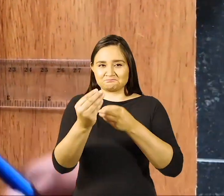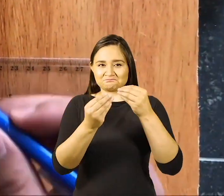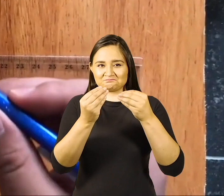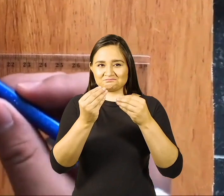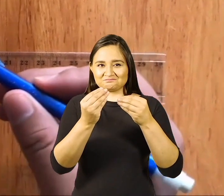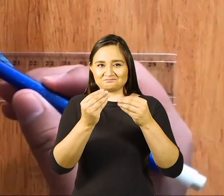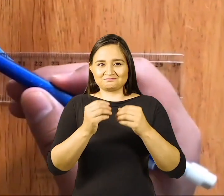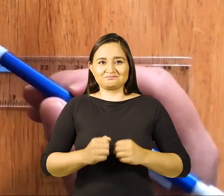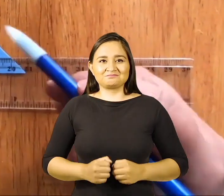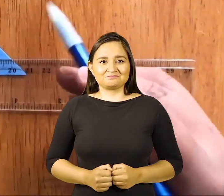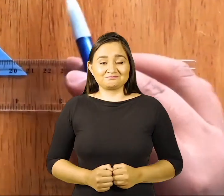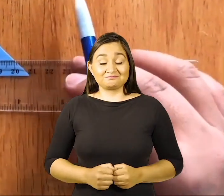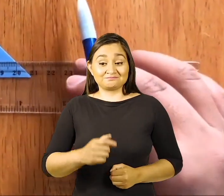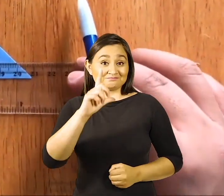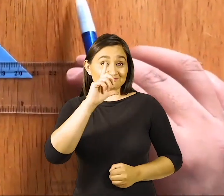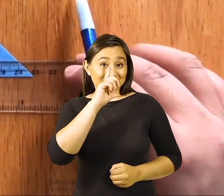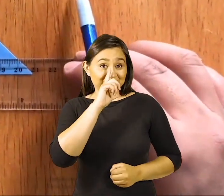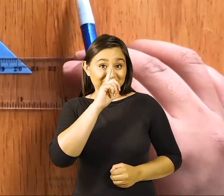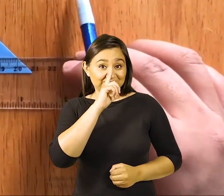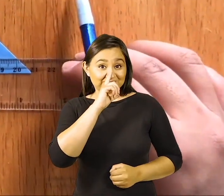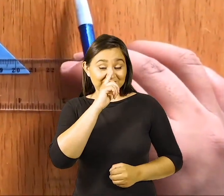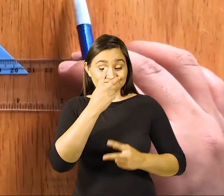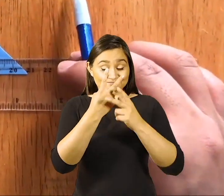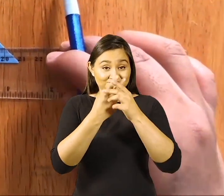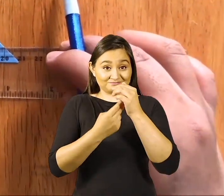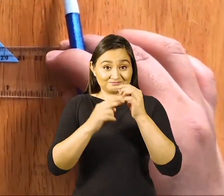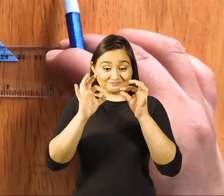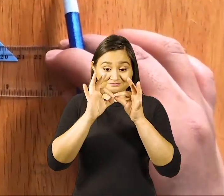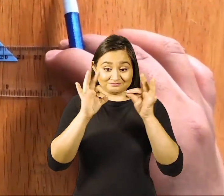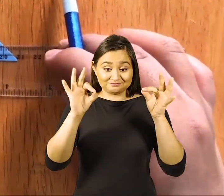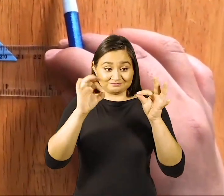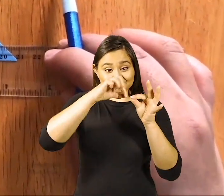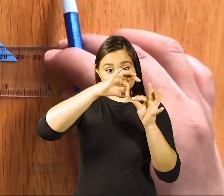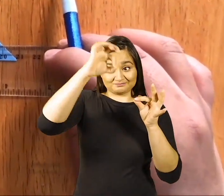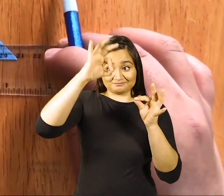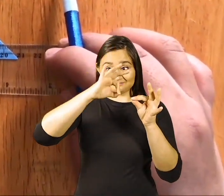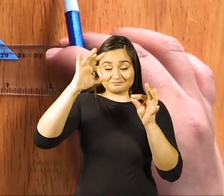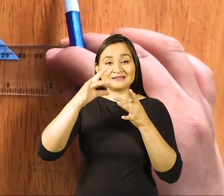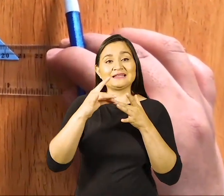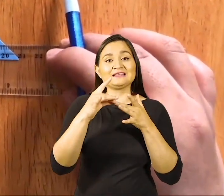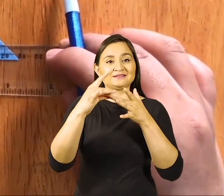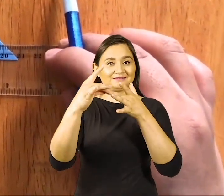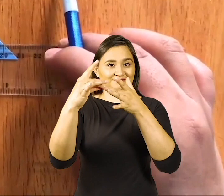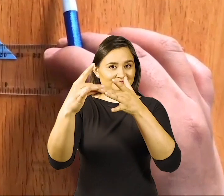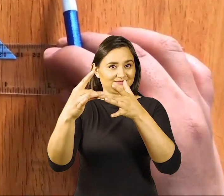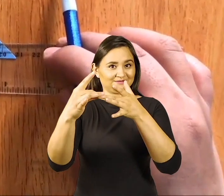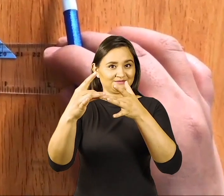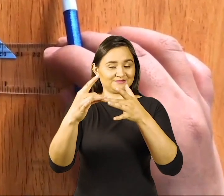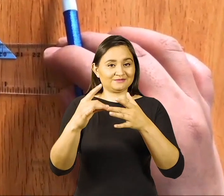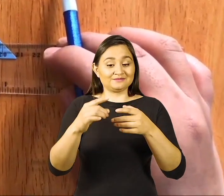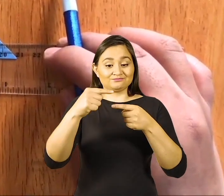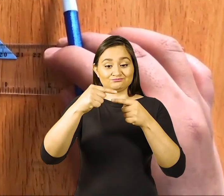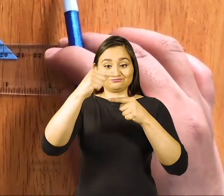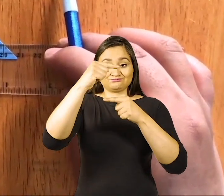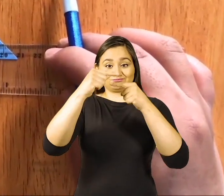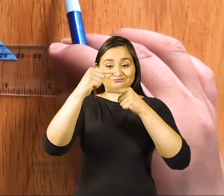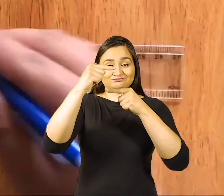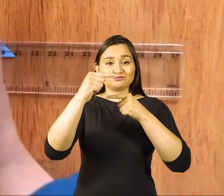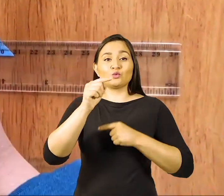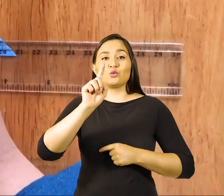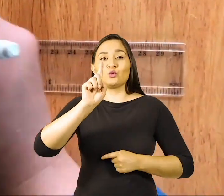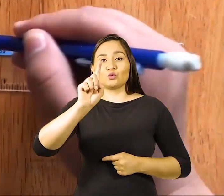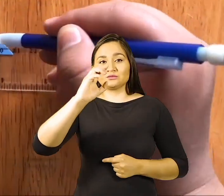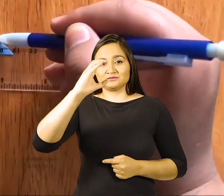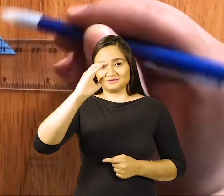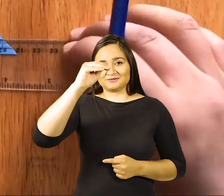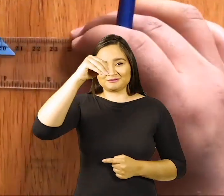y con un lápiz trazaremos líneas guías separadas un centímetro entre sí.